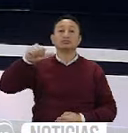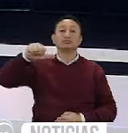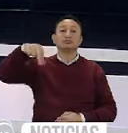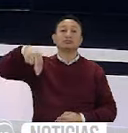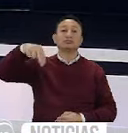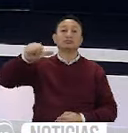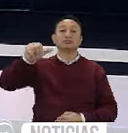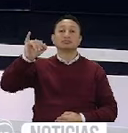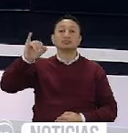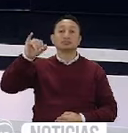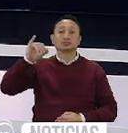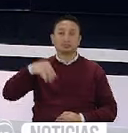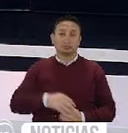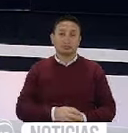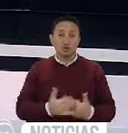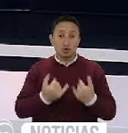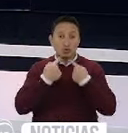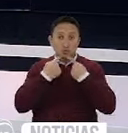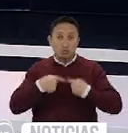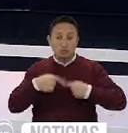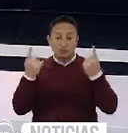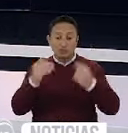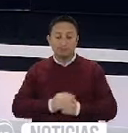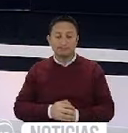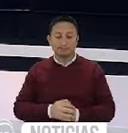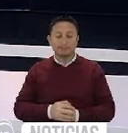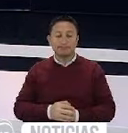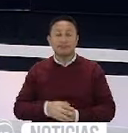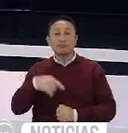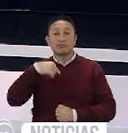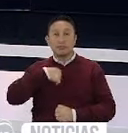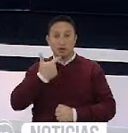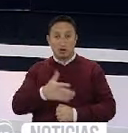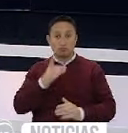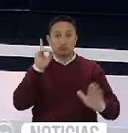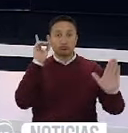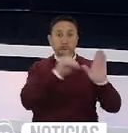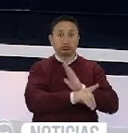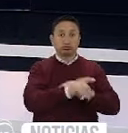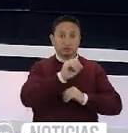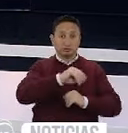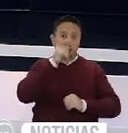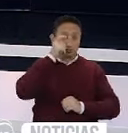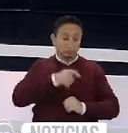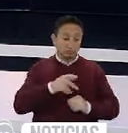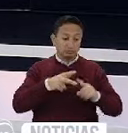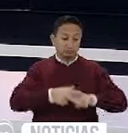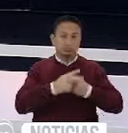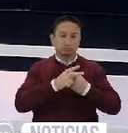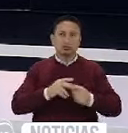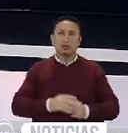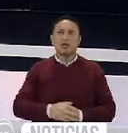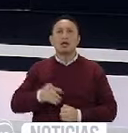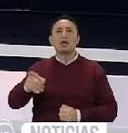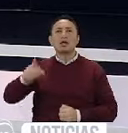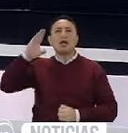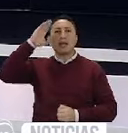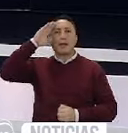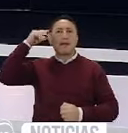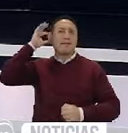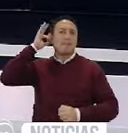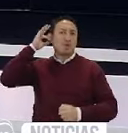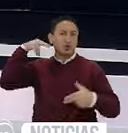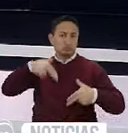de Libertad, SNAI, anunció que interpondrá una denuncia ante la Fiscalía para investigar el crimen de la guía